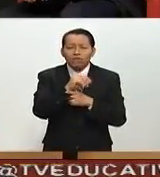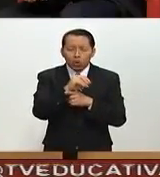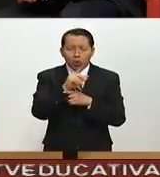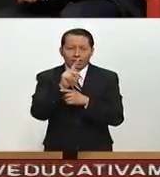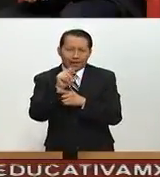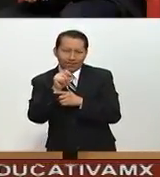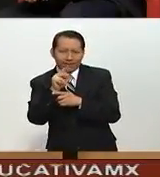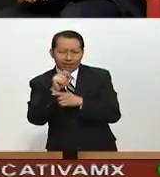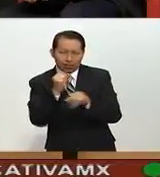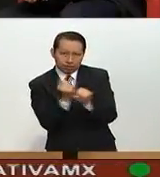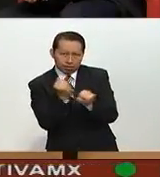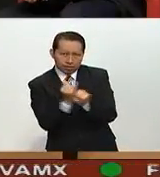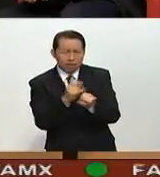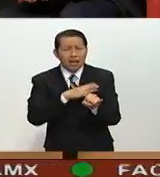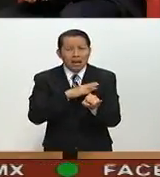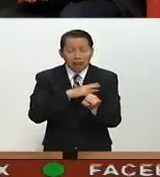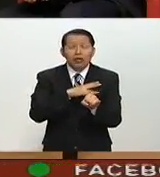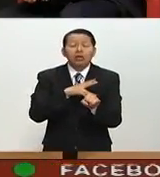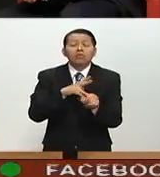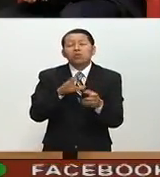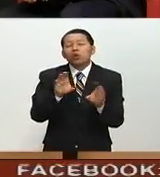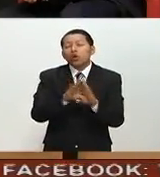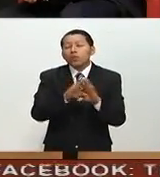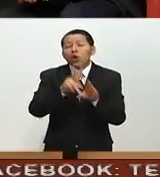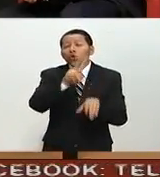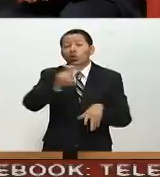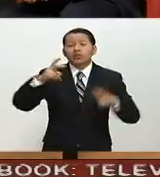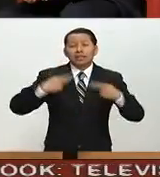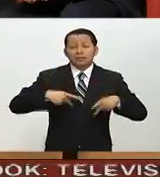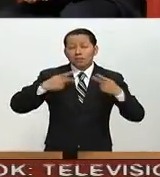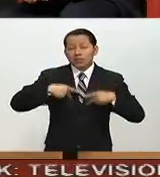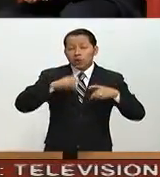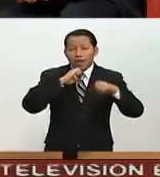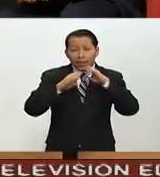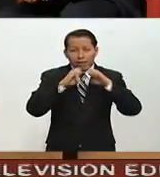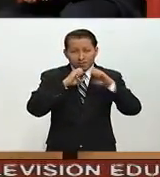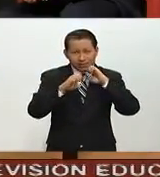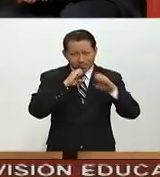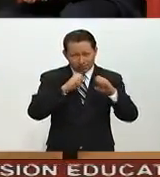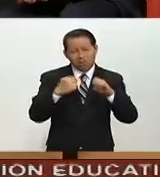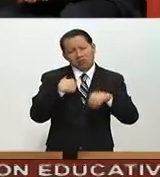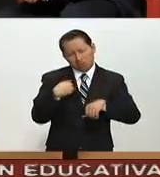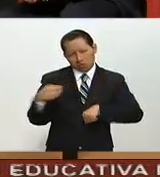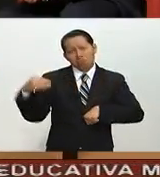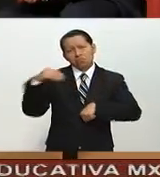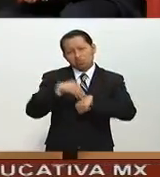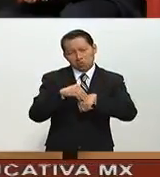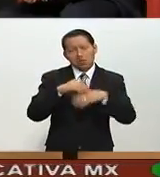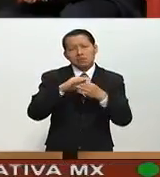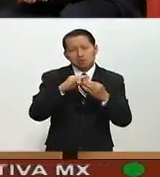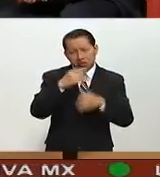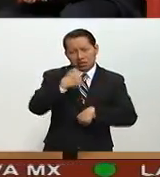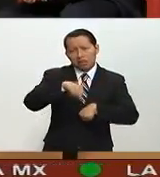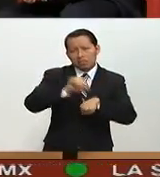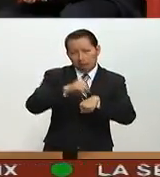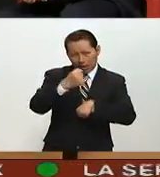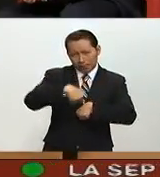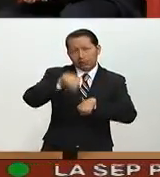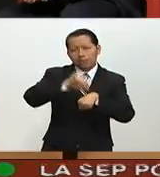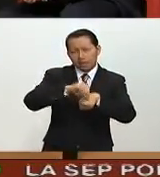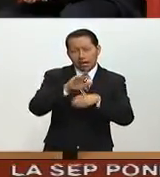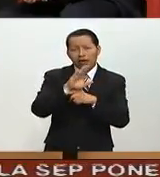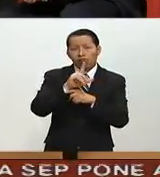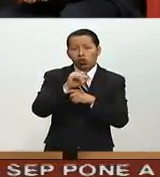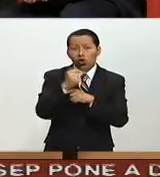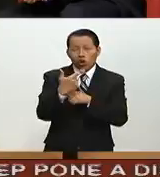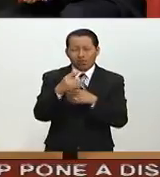puedes escuchar entrevistas con más de 200 emprendedores en nuestro podcast. Pues yo tengo un videoblog cada semana en el que hablo de conceptos y de hecho el año pasado